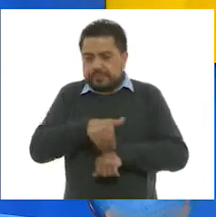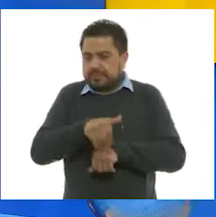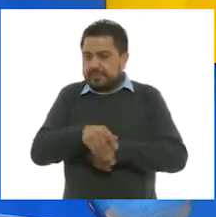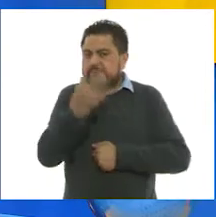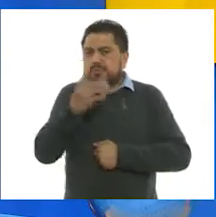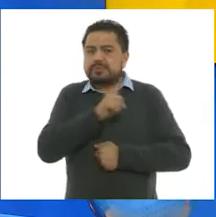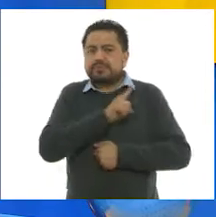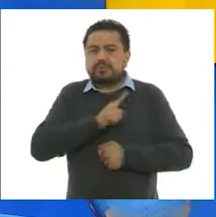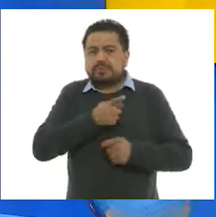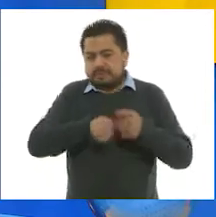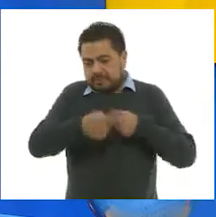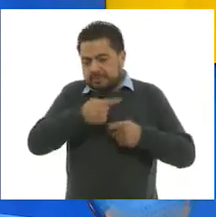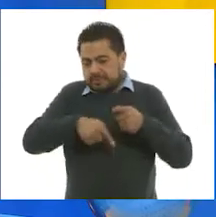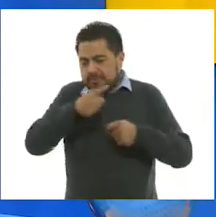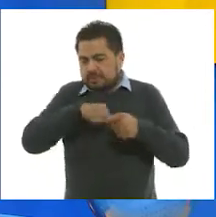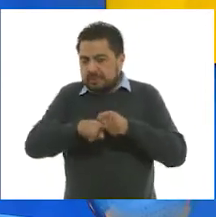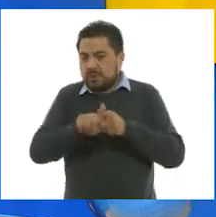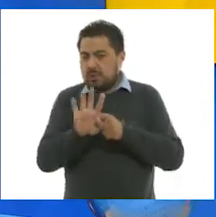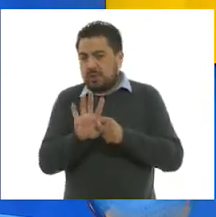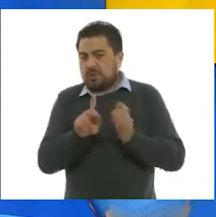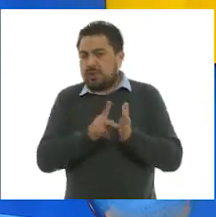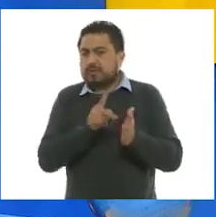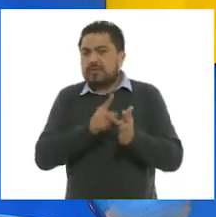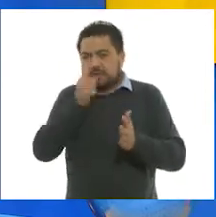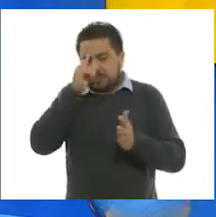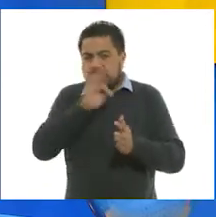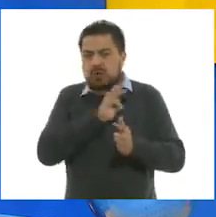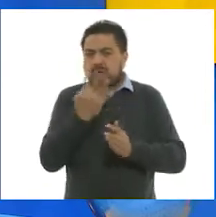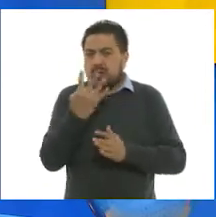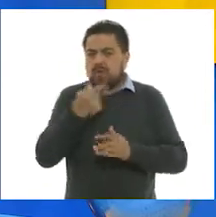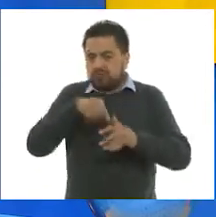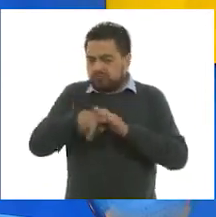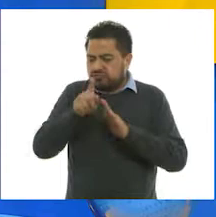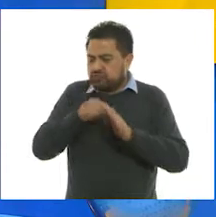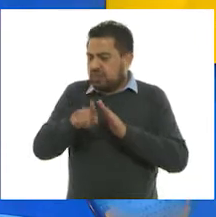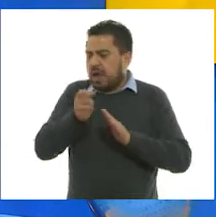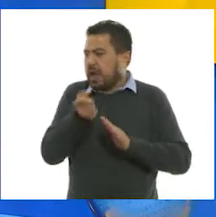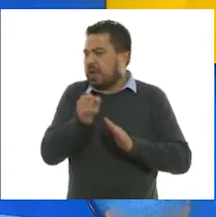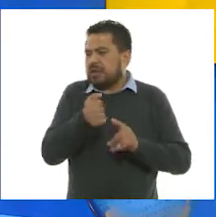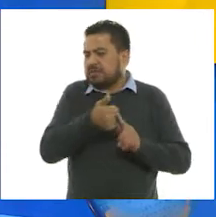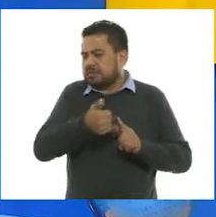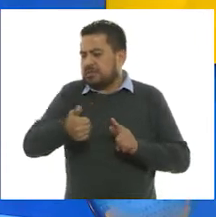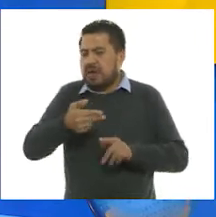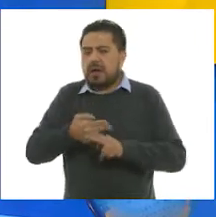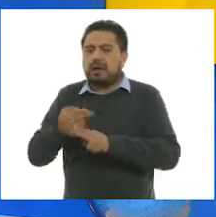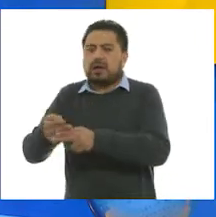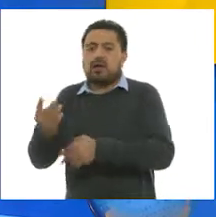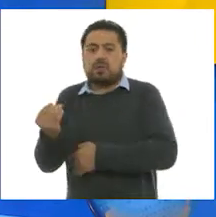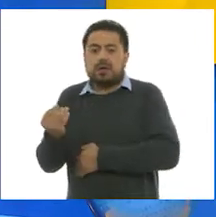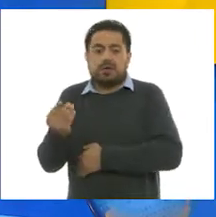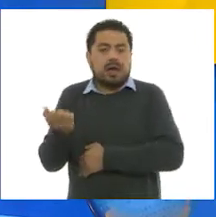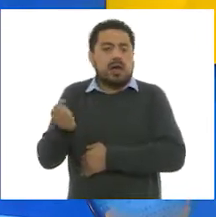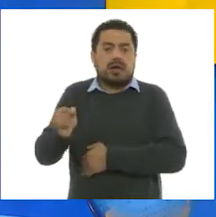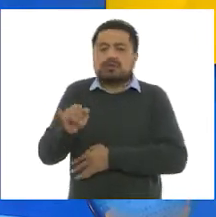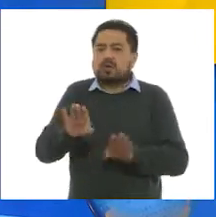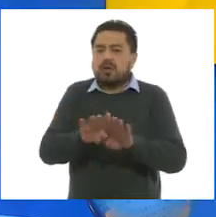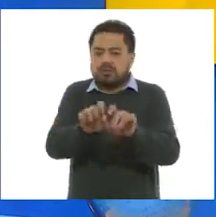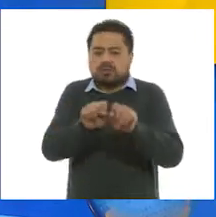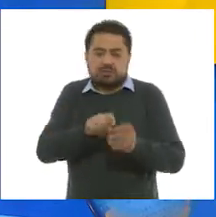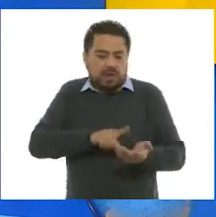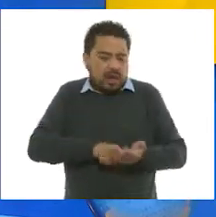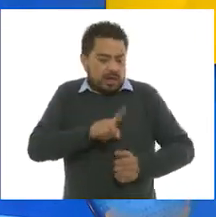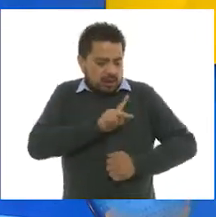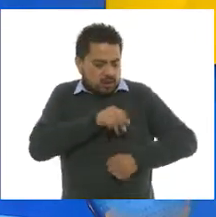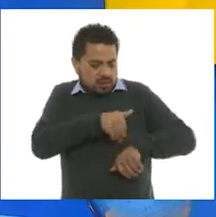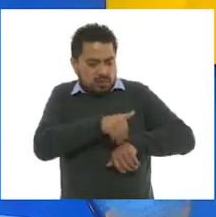debemos dar 4 vueltas al cordón para que nos queden 4 nudos y así sucesivamente hasta el 9. Así como nuestro sistema numérico